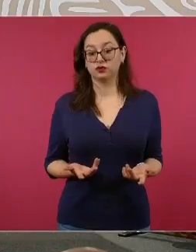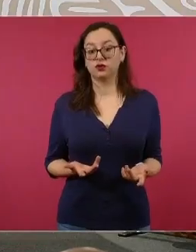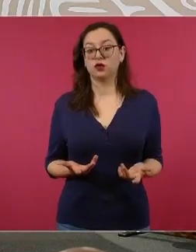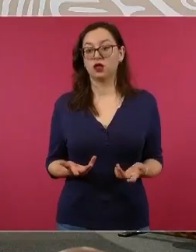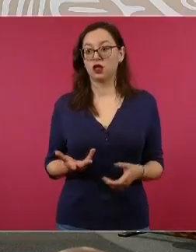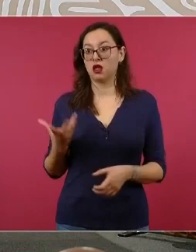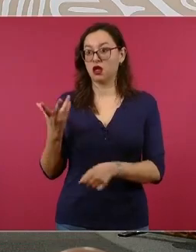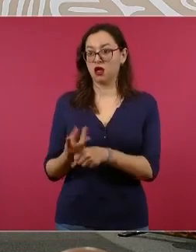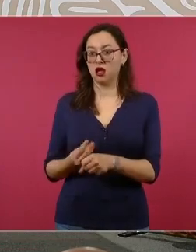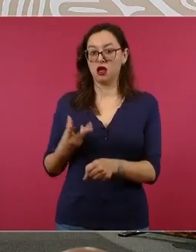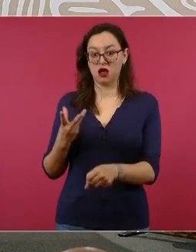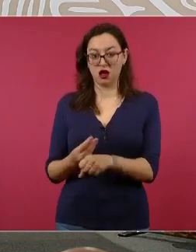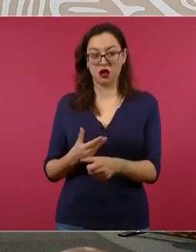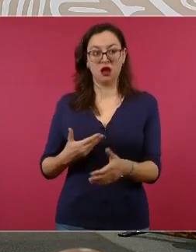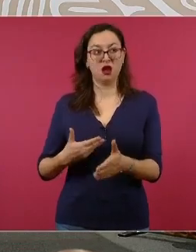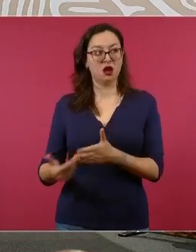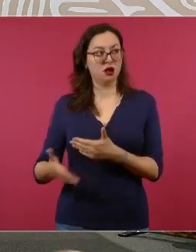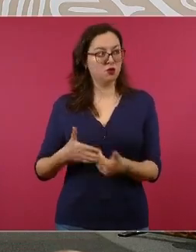modernizando como